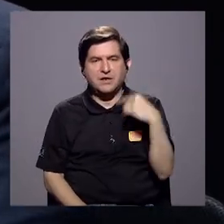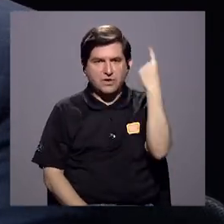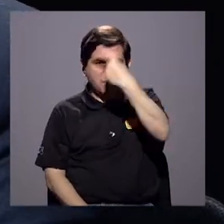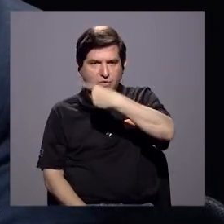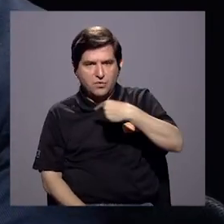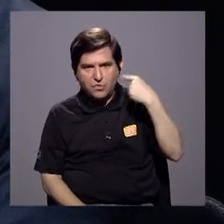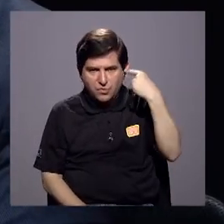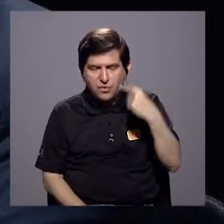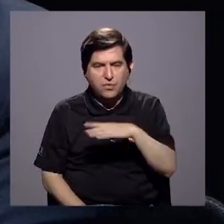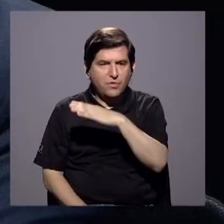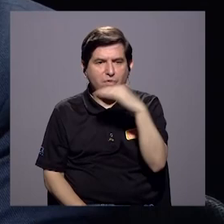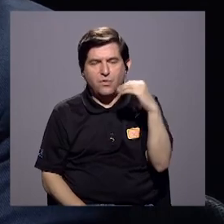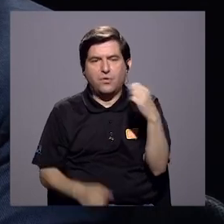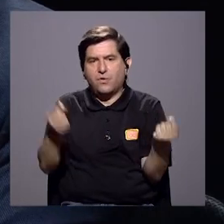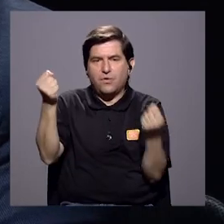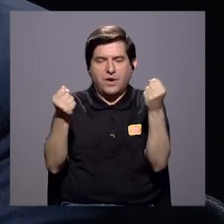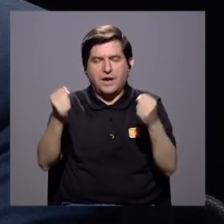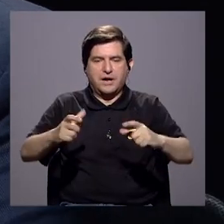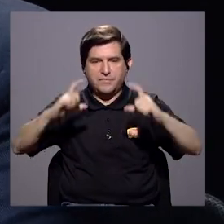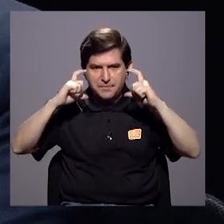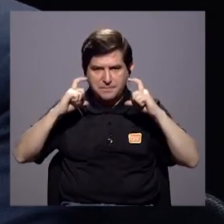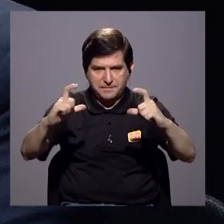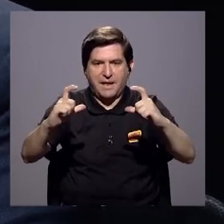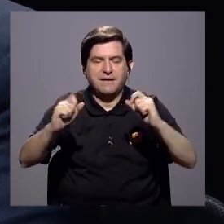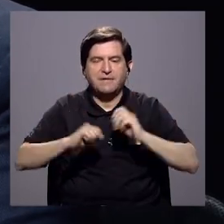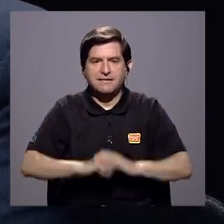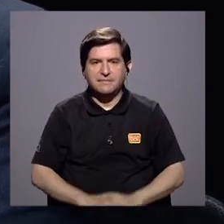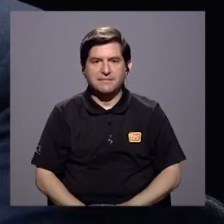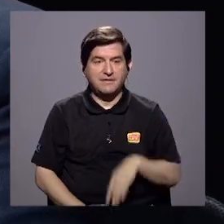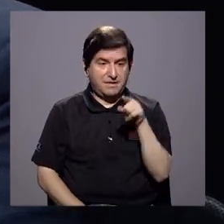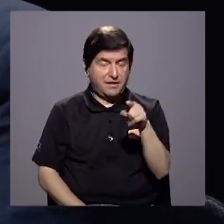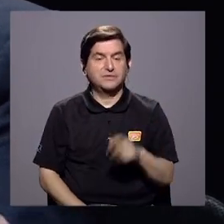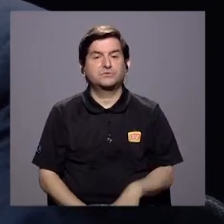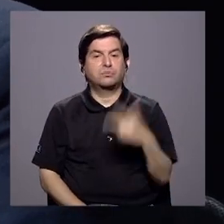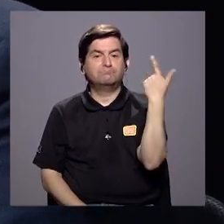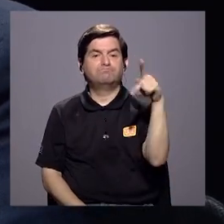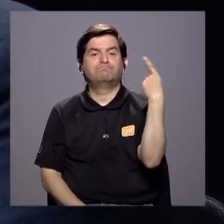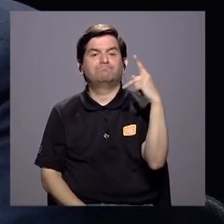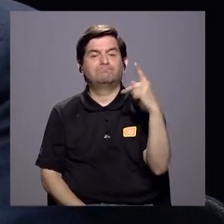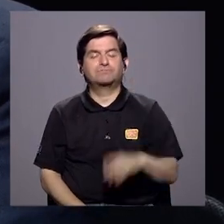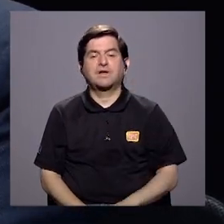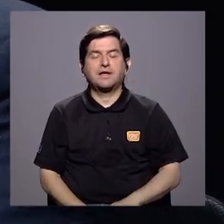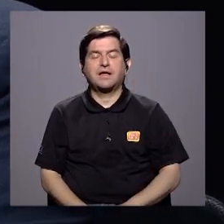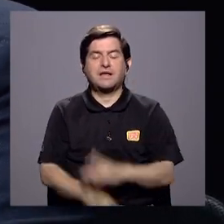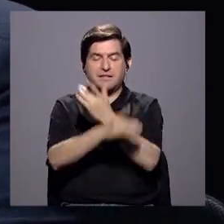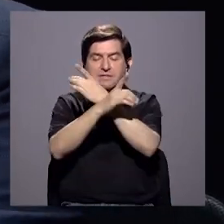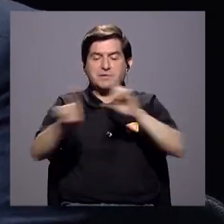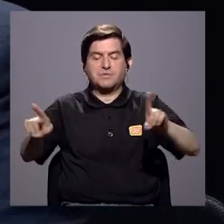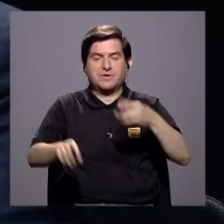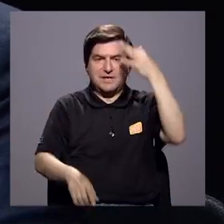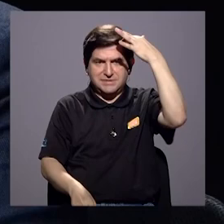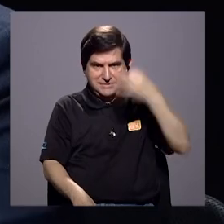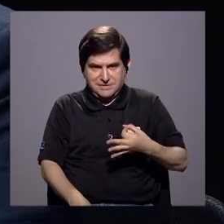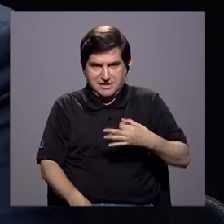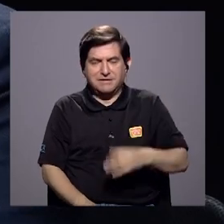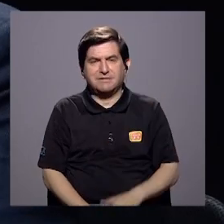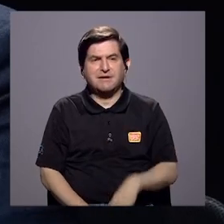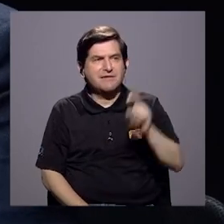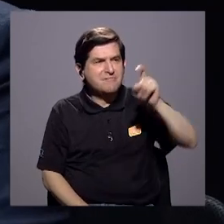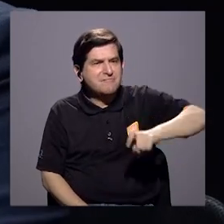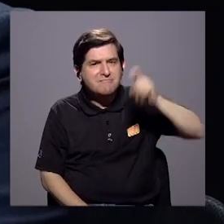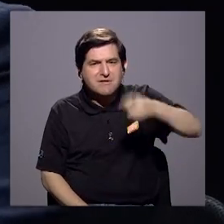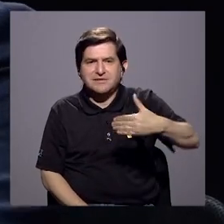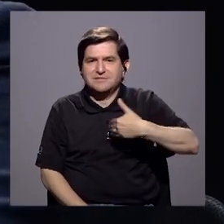facial o en carro a través del reconocimiento de placas esto es muy peligroso para la democracia y creemos que es